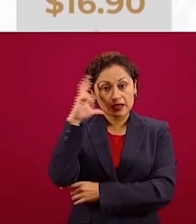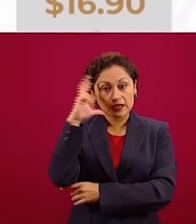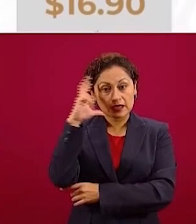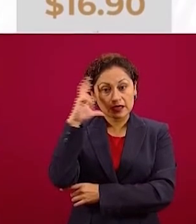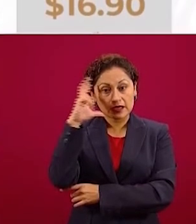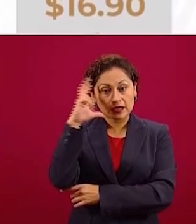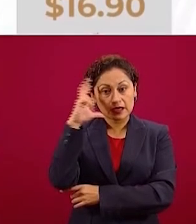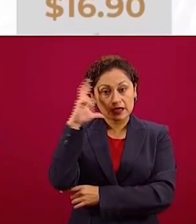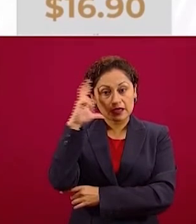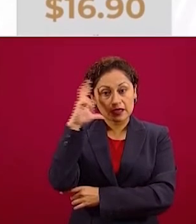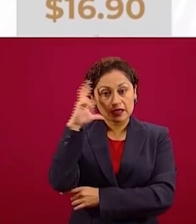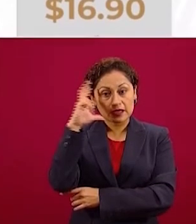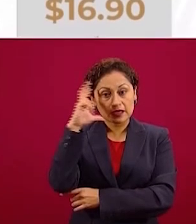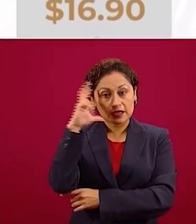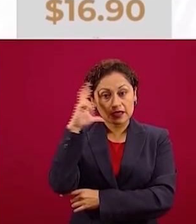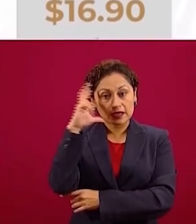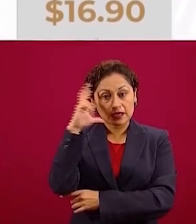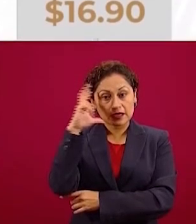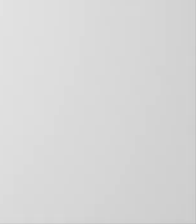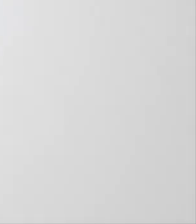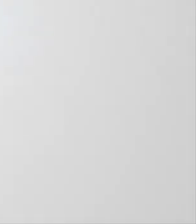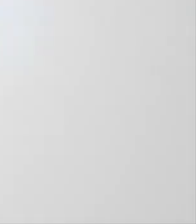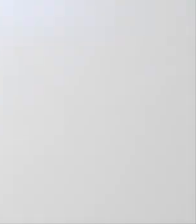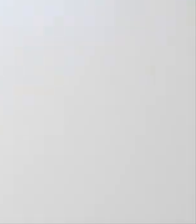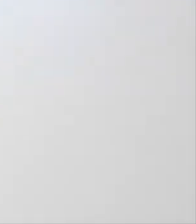a 16.90 pesos